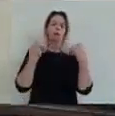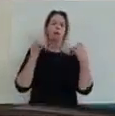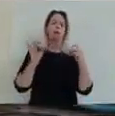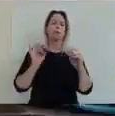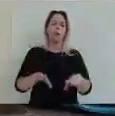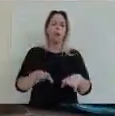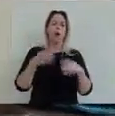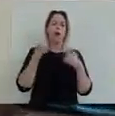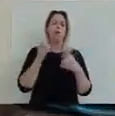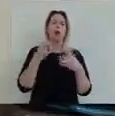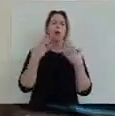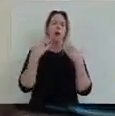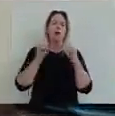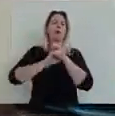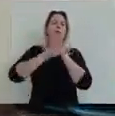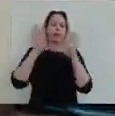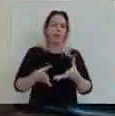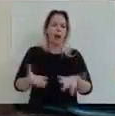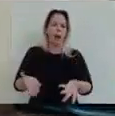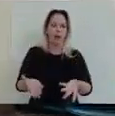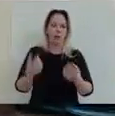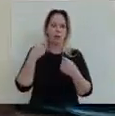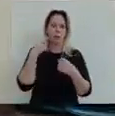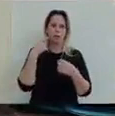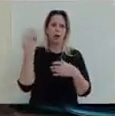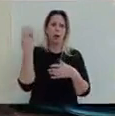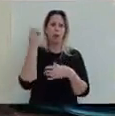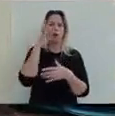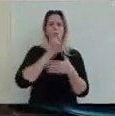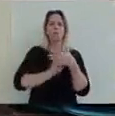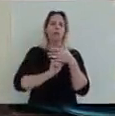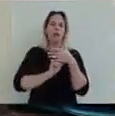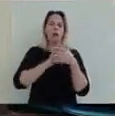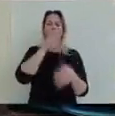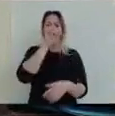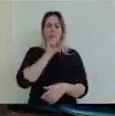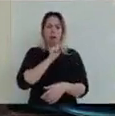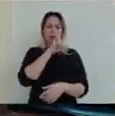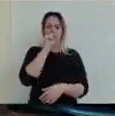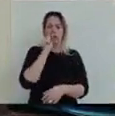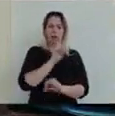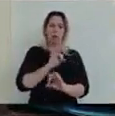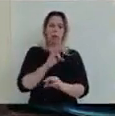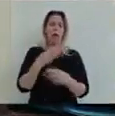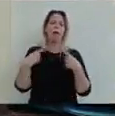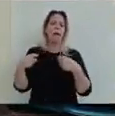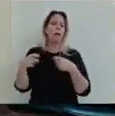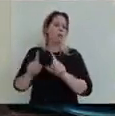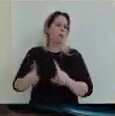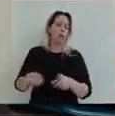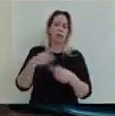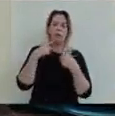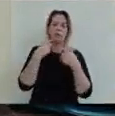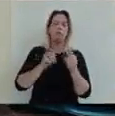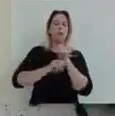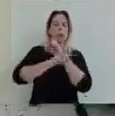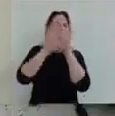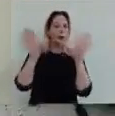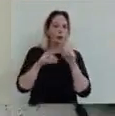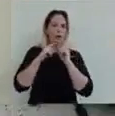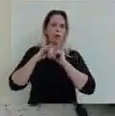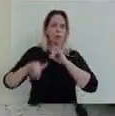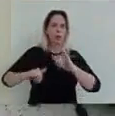podemos poner tiempo, no hay tiempo para la transparencia. Es necesario que todos sepamos de qué manera se están ejecutando estos gastos.